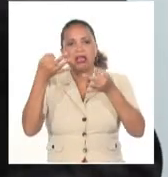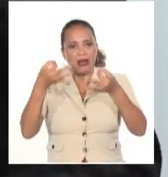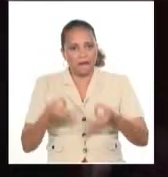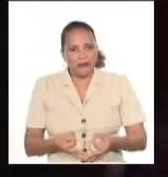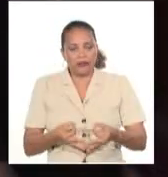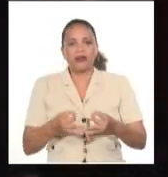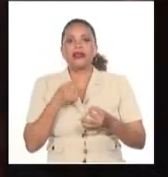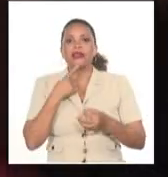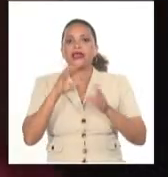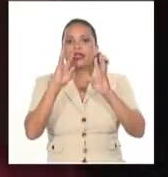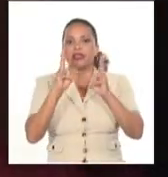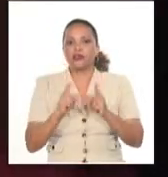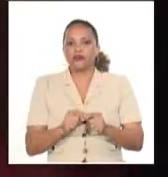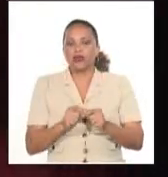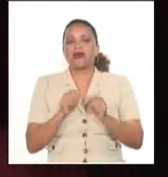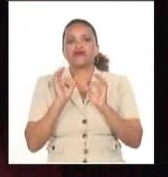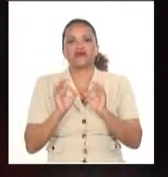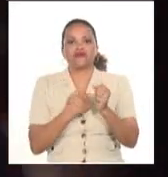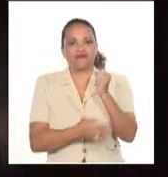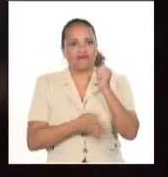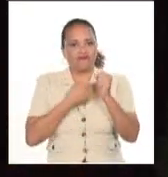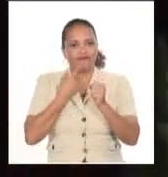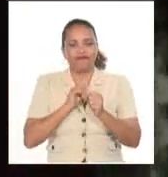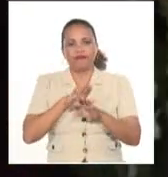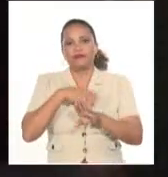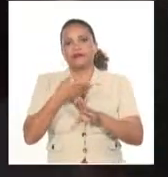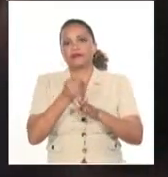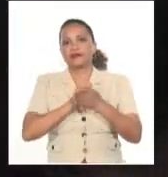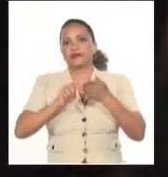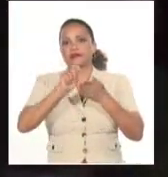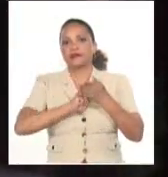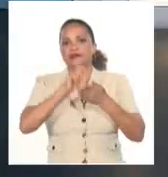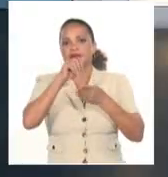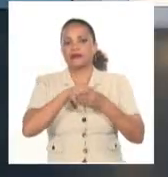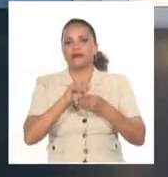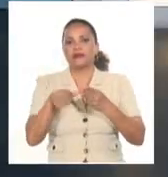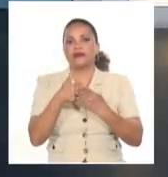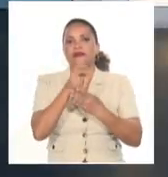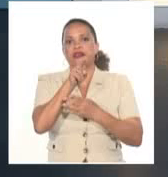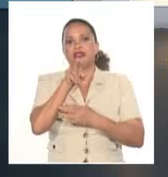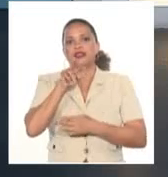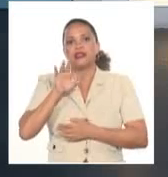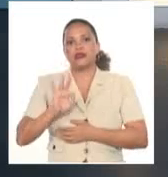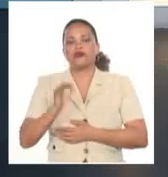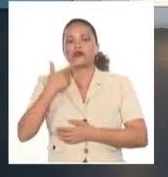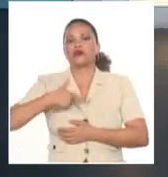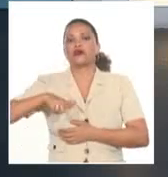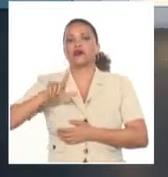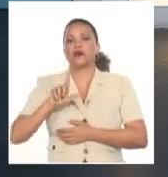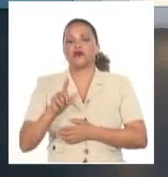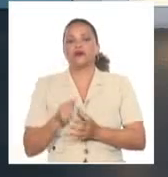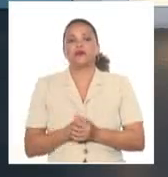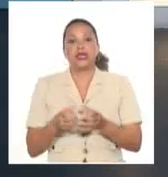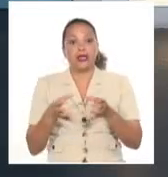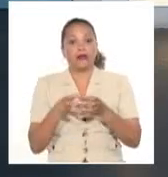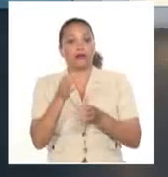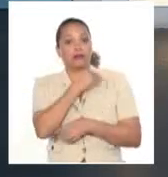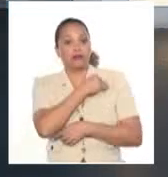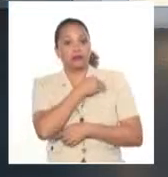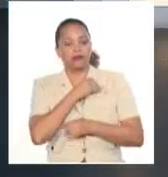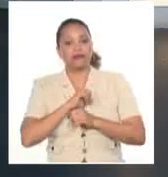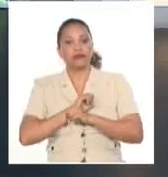de los resultados emitidos tras la votación del 28 de julio. Las Fuerzas Armadas de Venezuela anunciaron